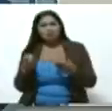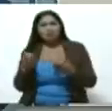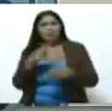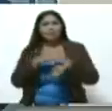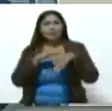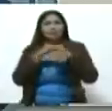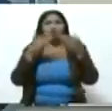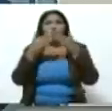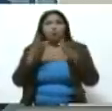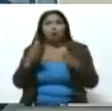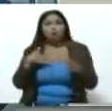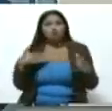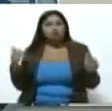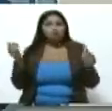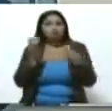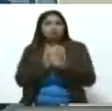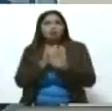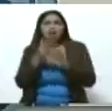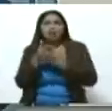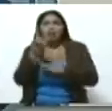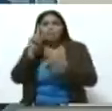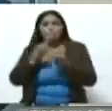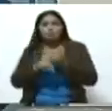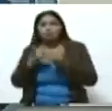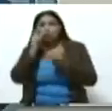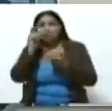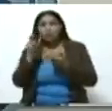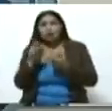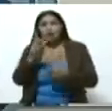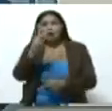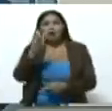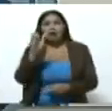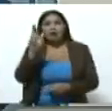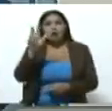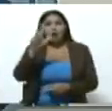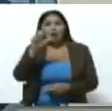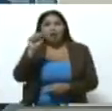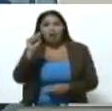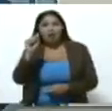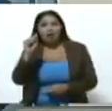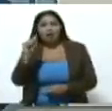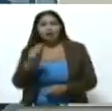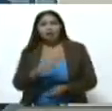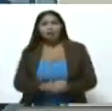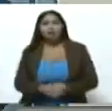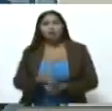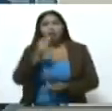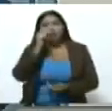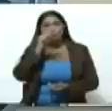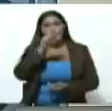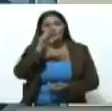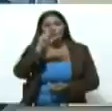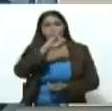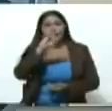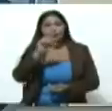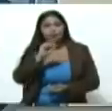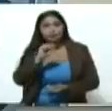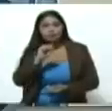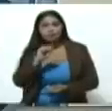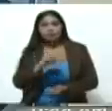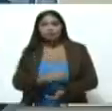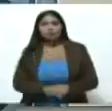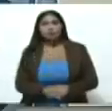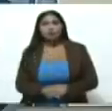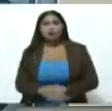Ministerio Público pudo determinar que el esposo de esta ciudadana, Carla Angola Rodríguez, el señor Luis Alejandro Arévalo Troconis,